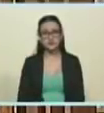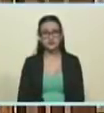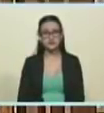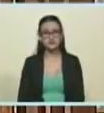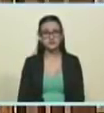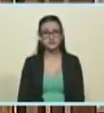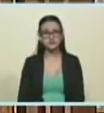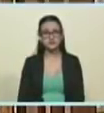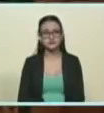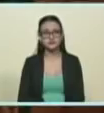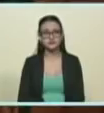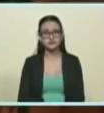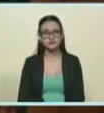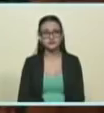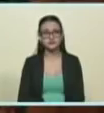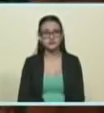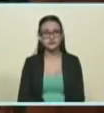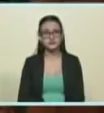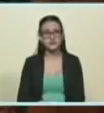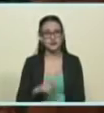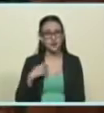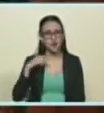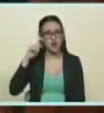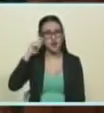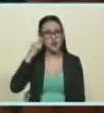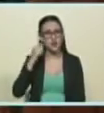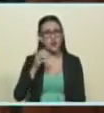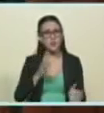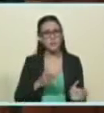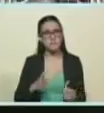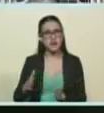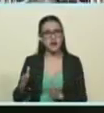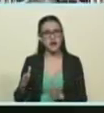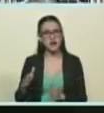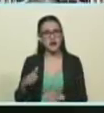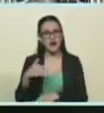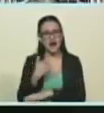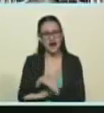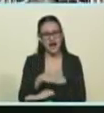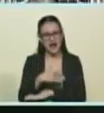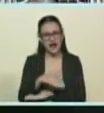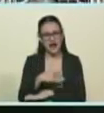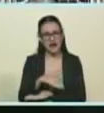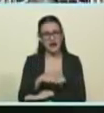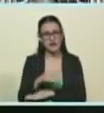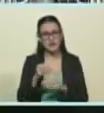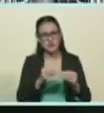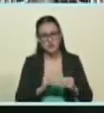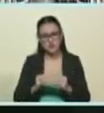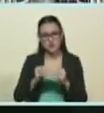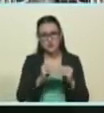Freddy Bernal, yo recuerdo los planes que teníamos de los corredores de la Gran Caracas.